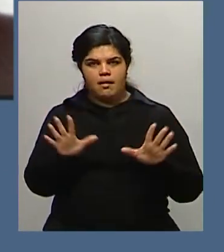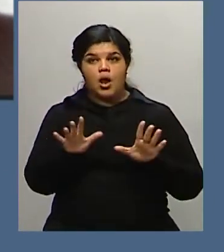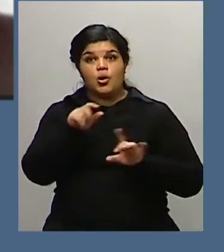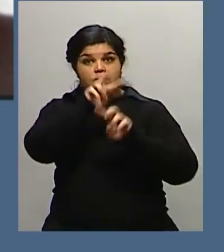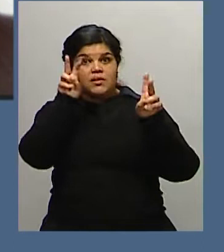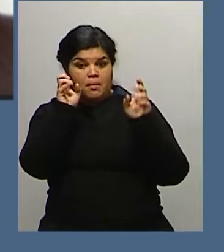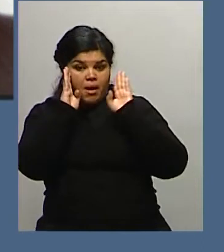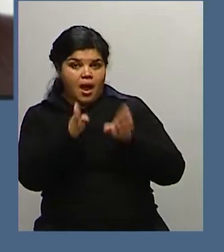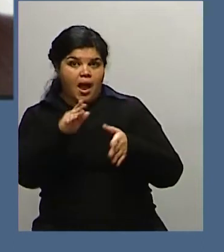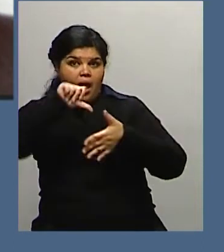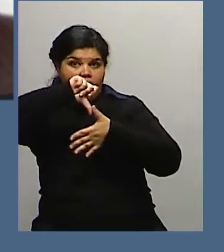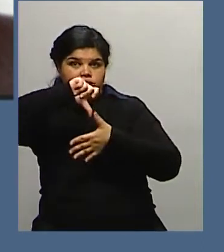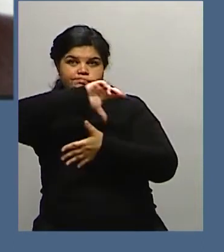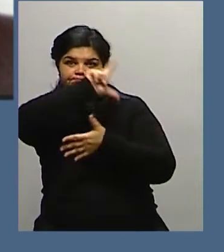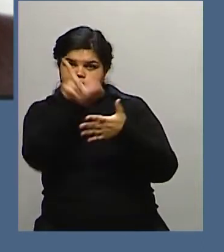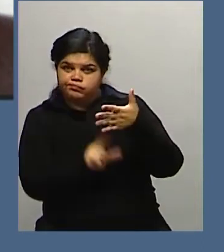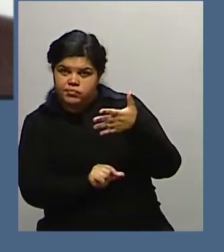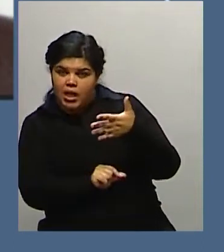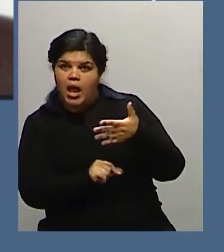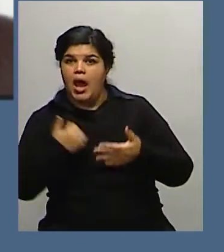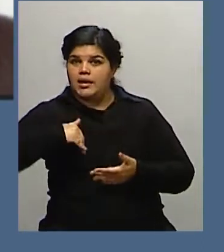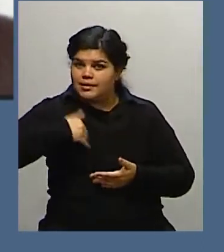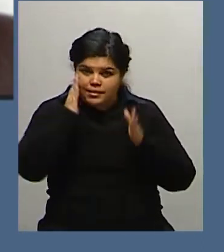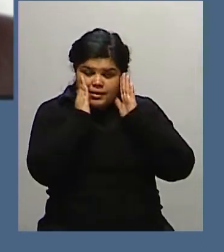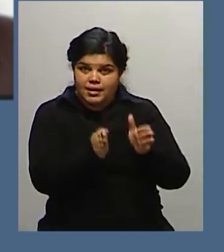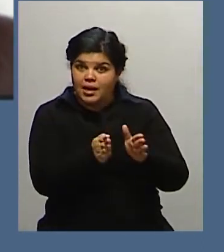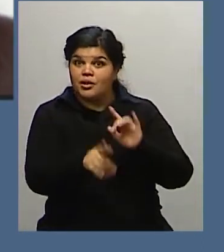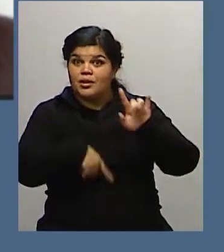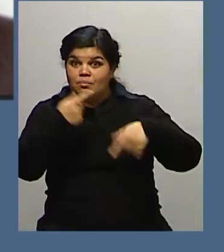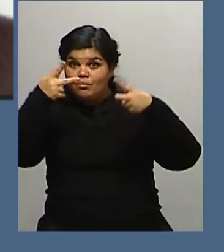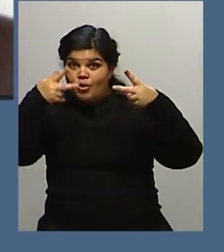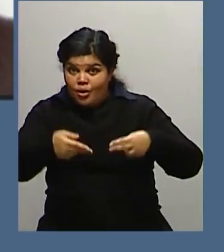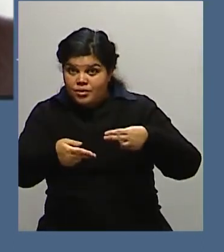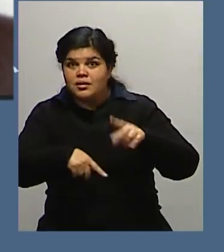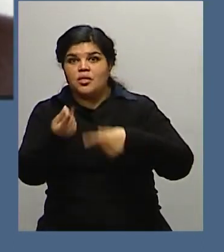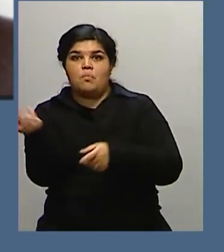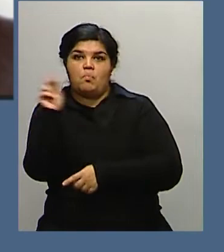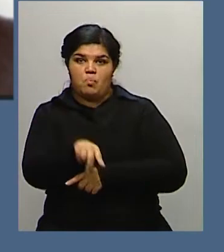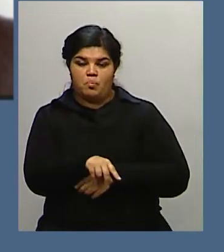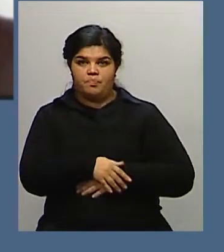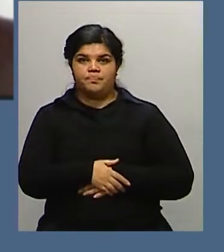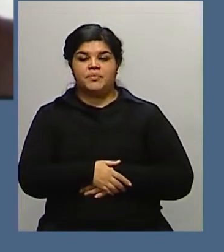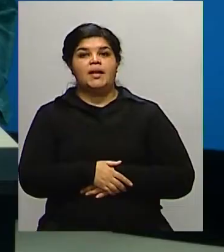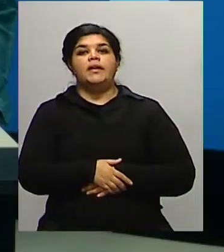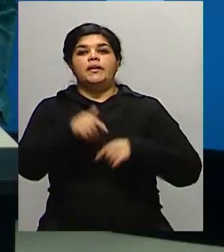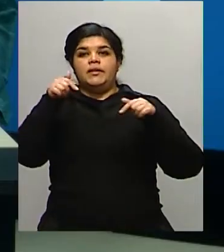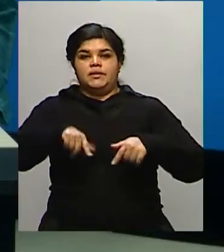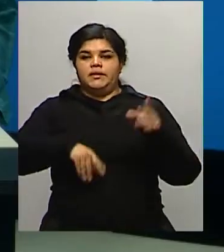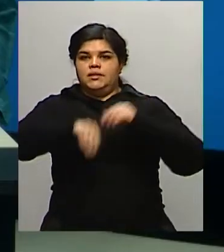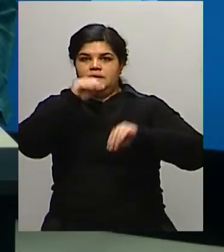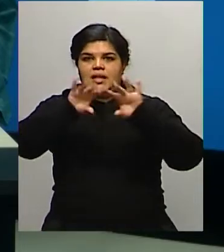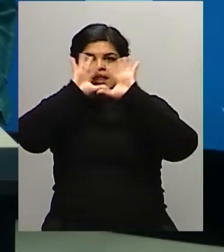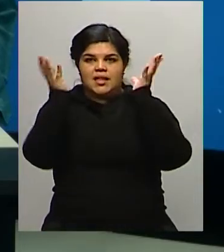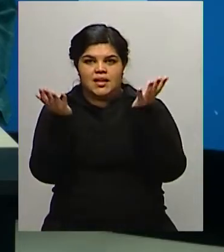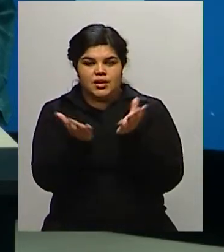hablar de eso porque nos importa y mucho. Vamos al corte y enseguida regresamos. Perfecto. Estamos en Chat